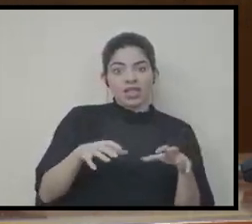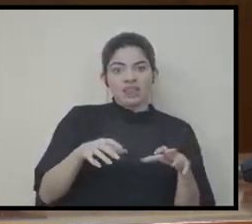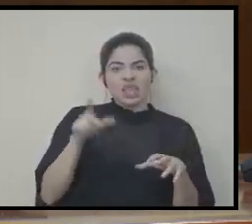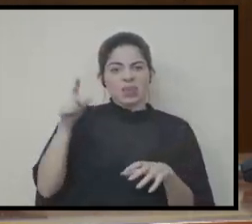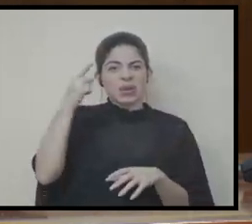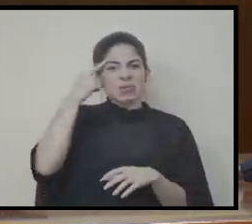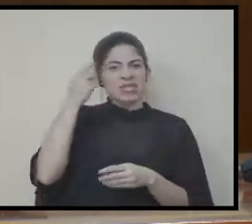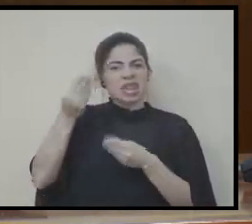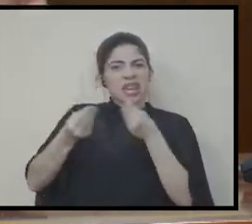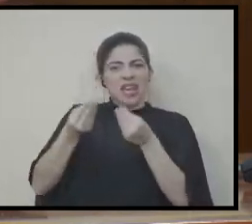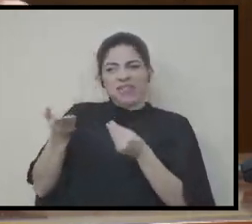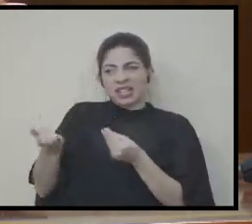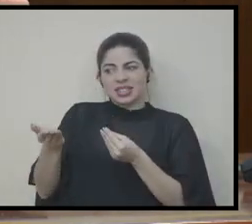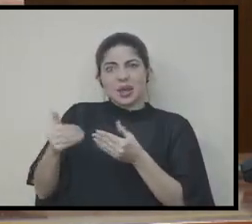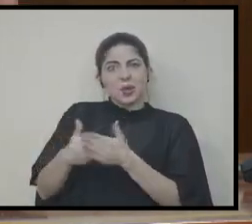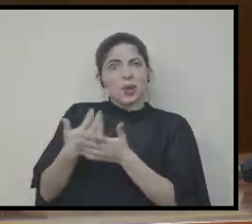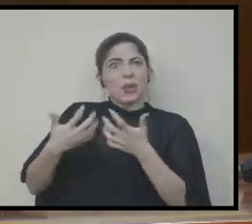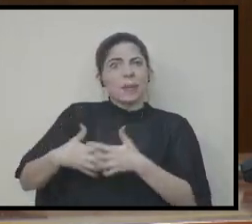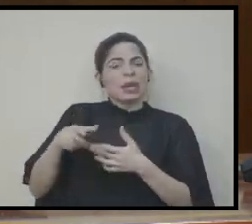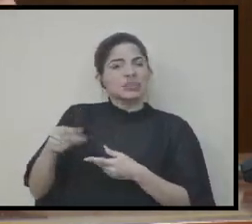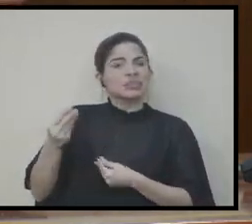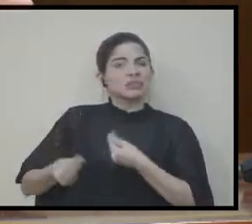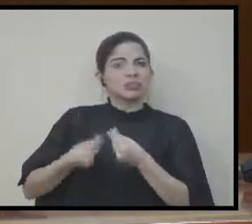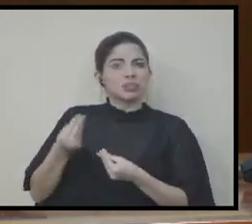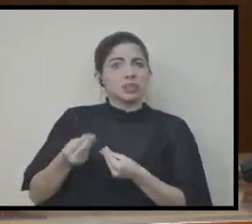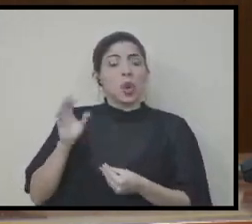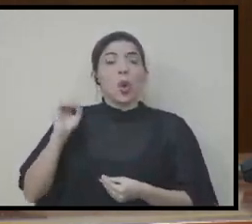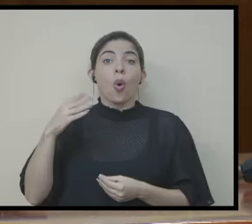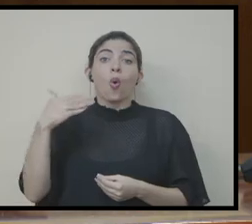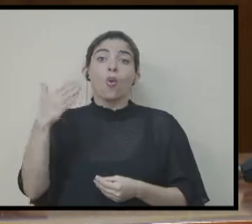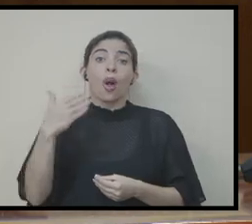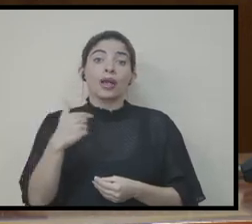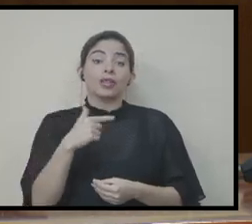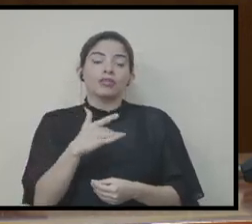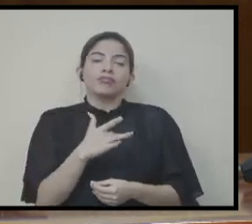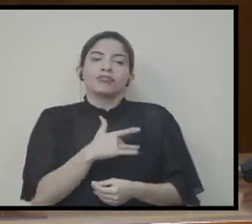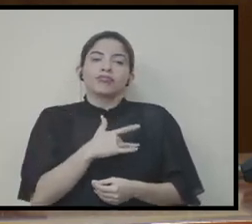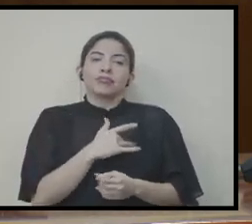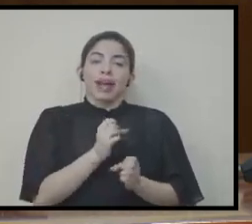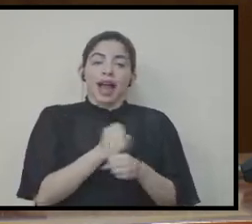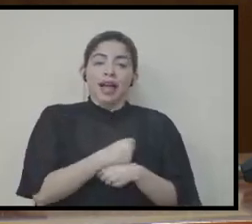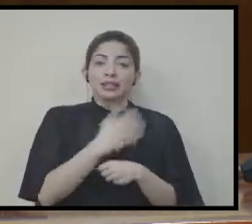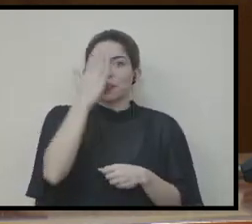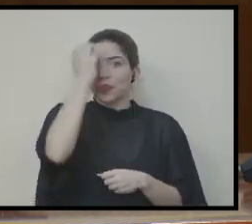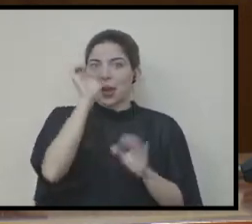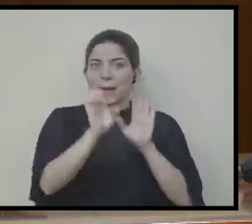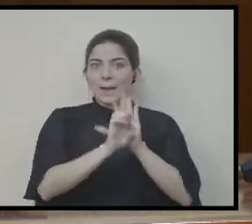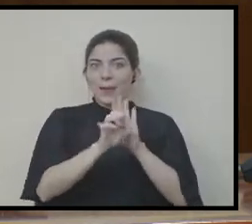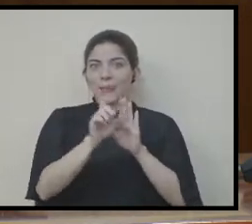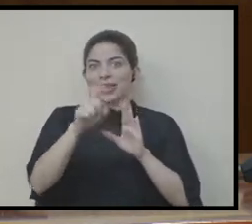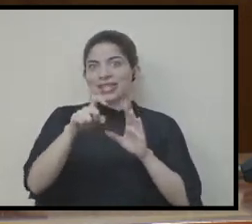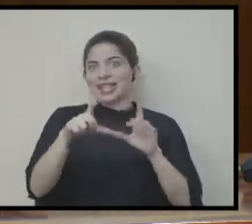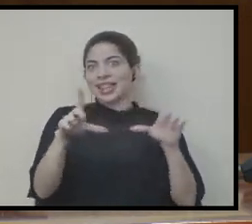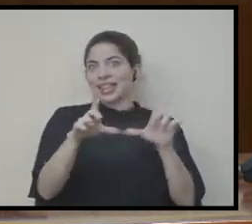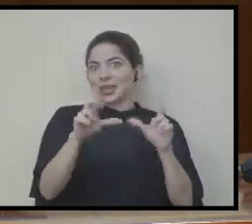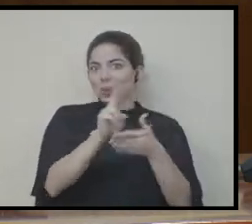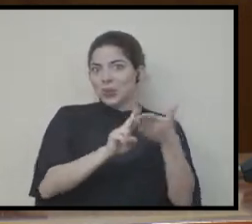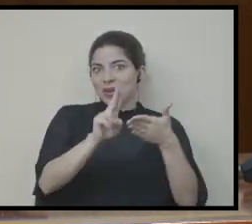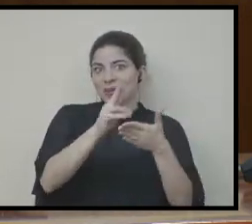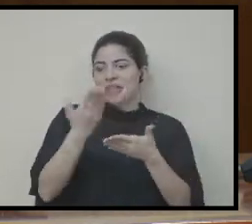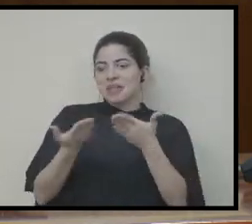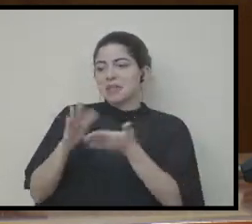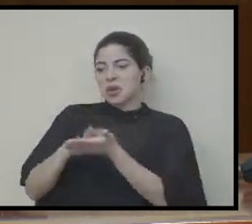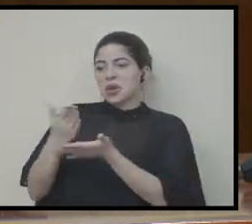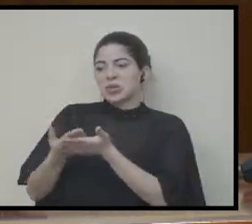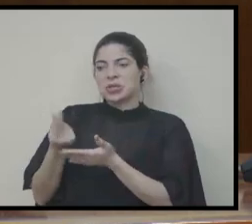está pensando con esa nueva empresa? O cuando usted hace algo por vocación, porque usted tenía que tener un título universitario y tal vez cocina